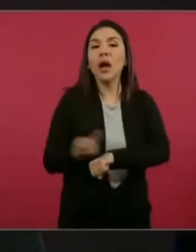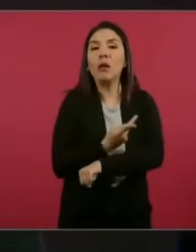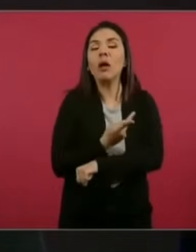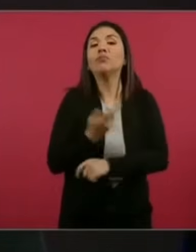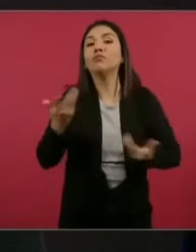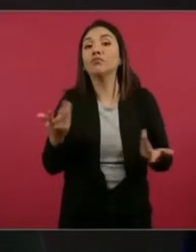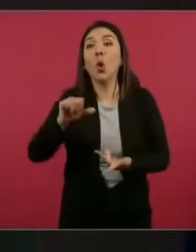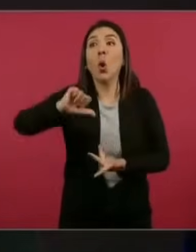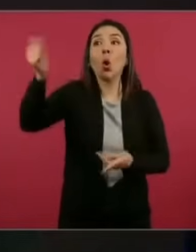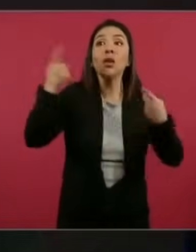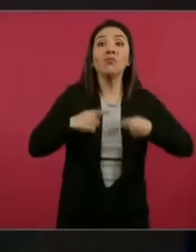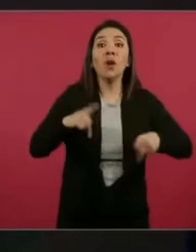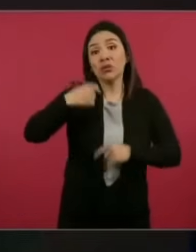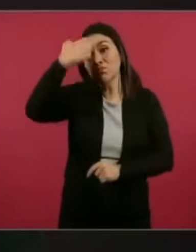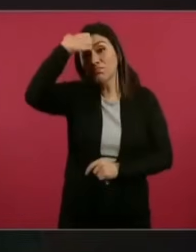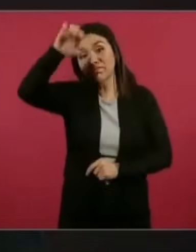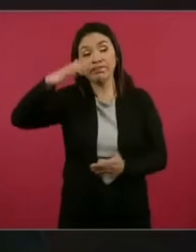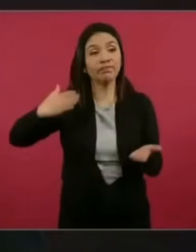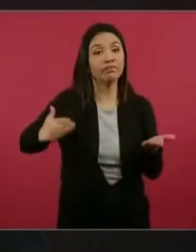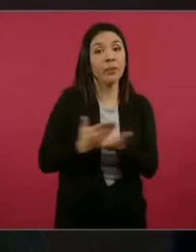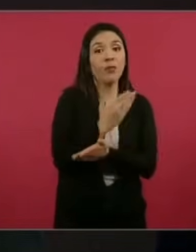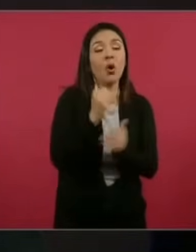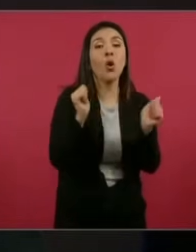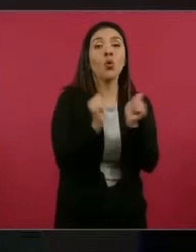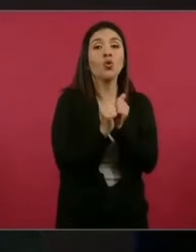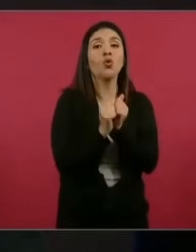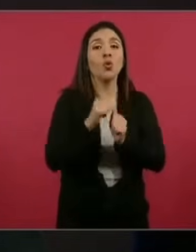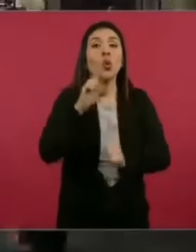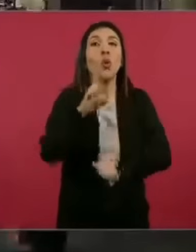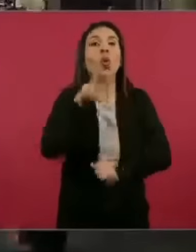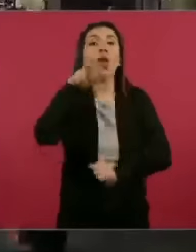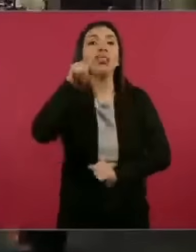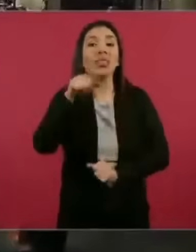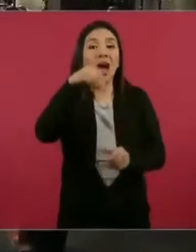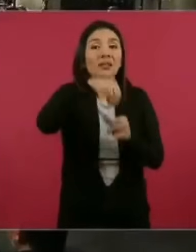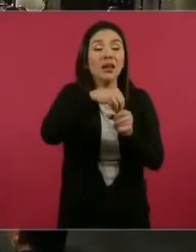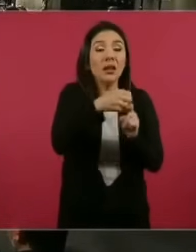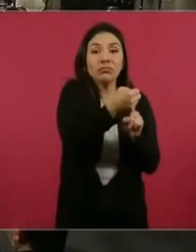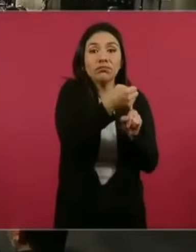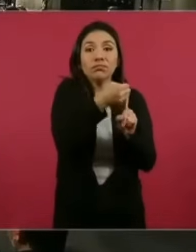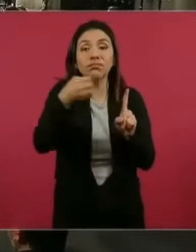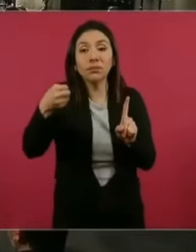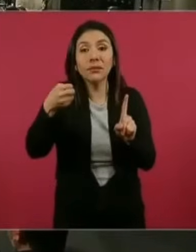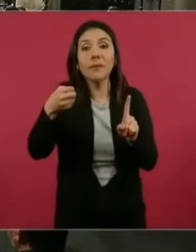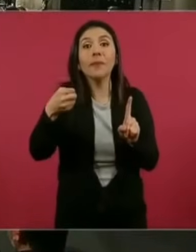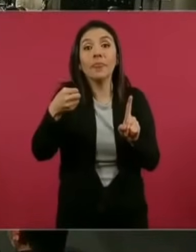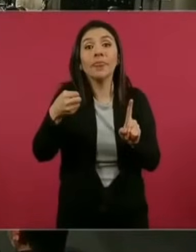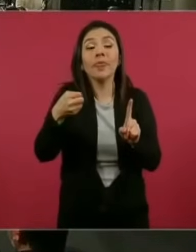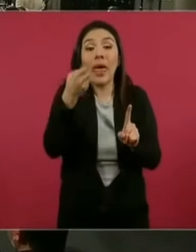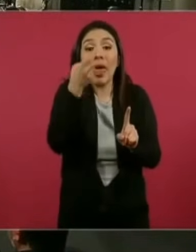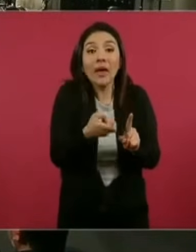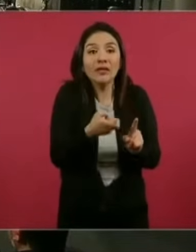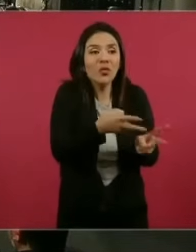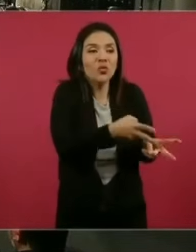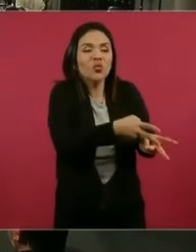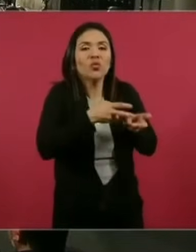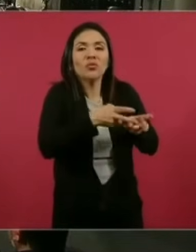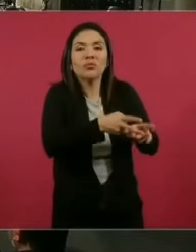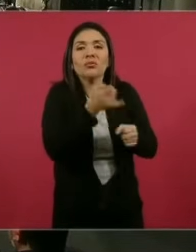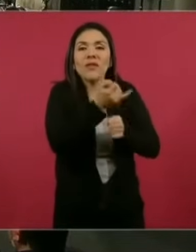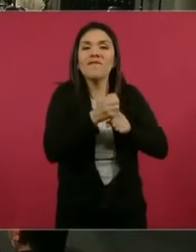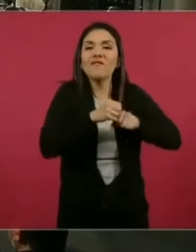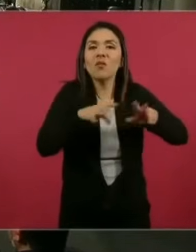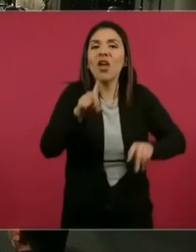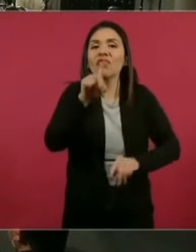alguien ingresó al aplicativo por medio de una cuenta y vía esa cuenta extrajo la información.